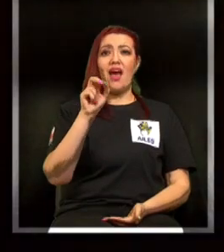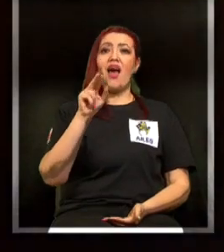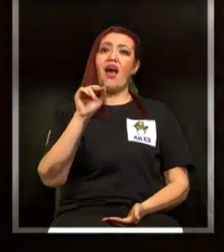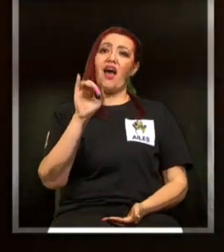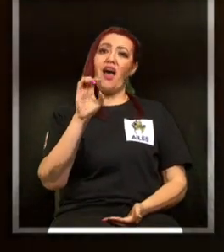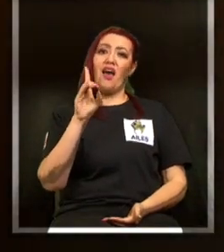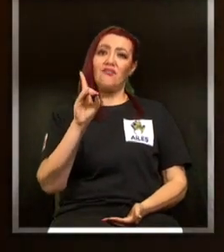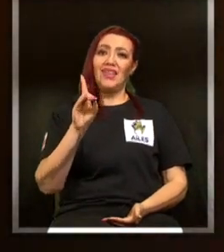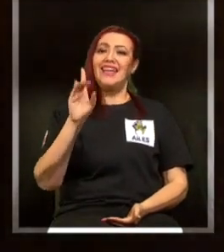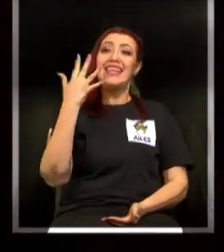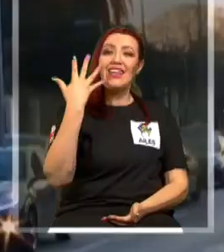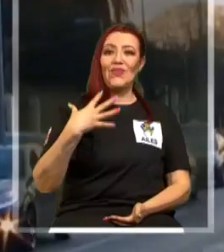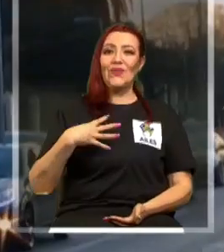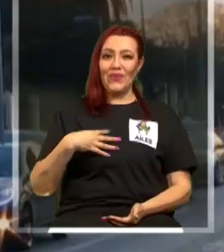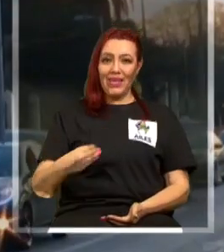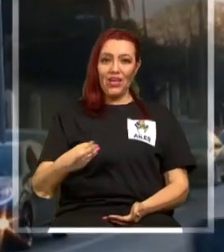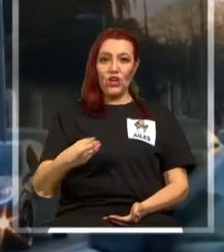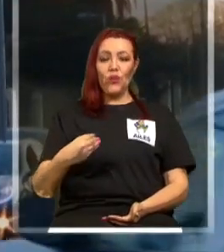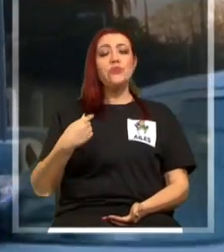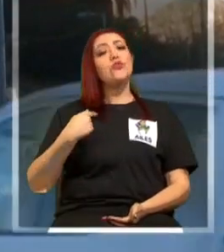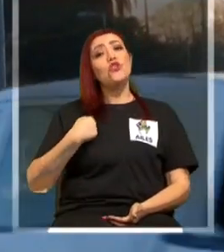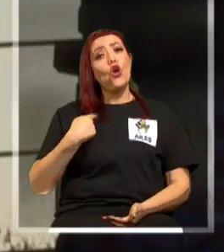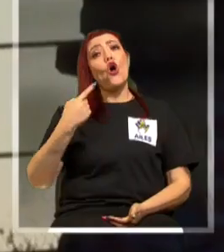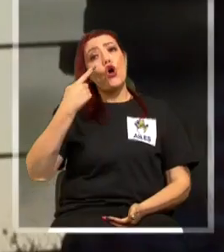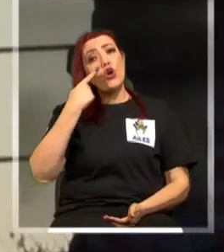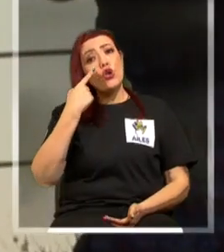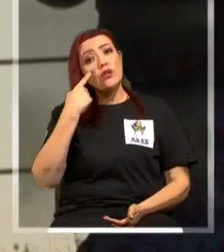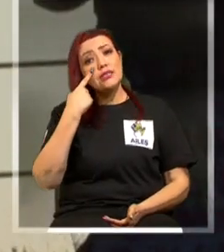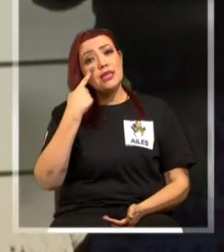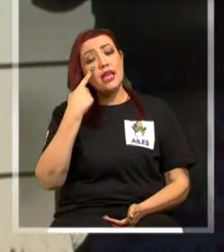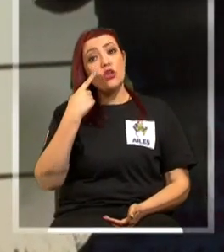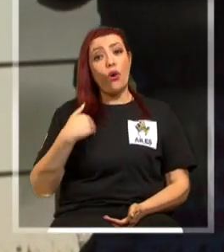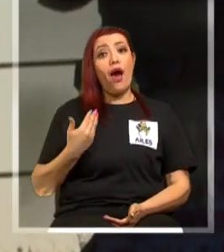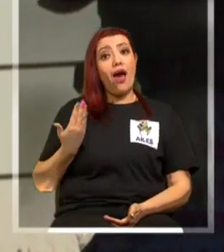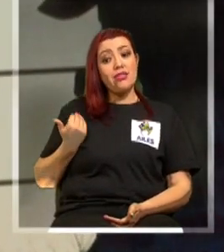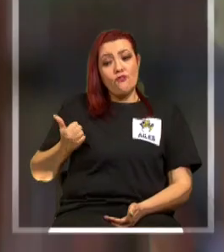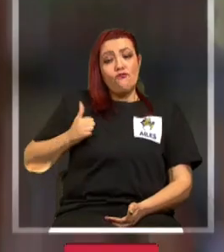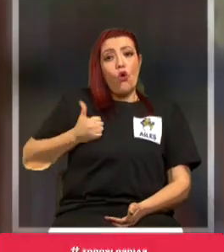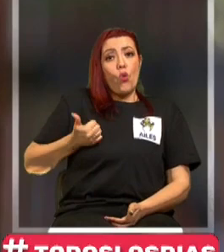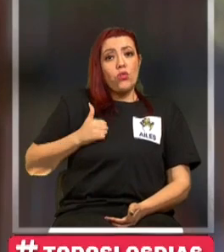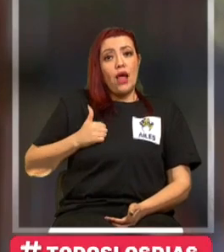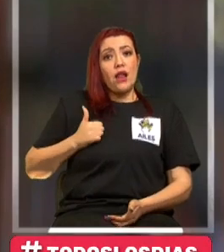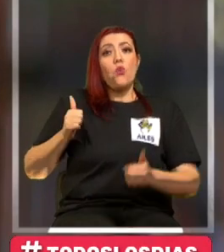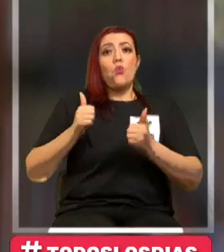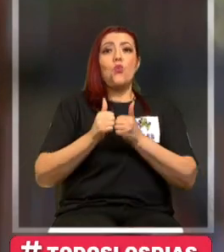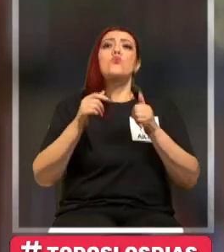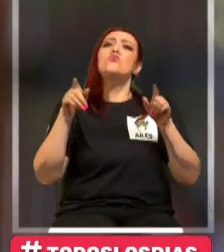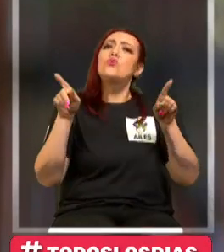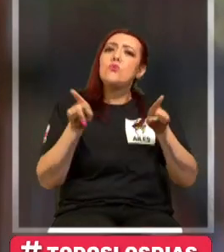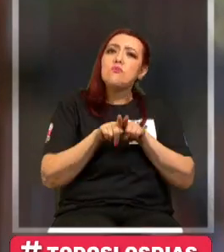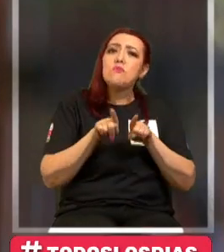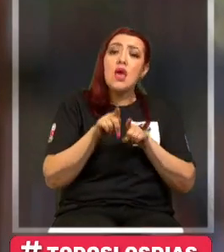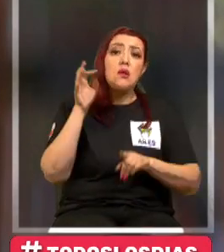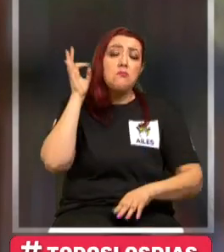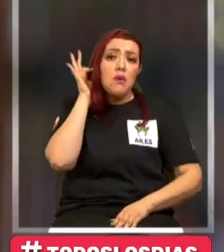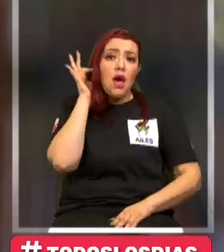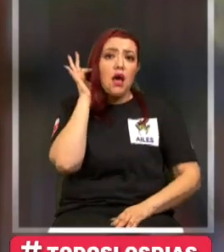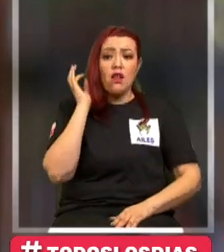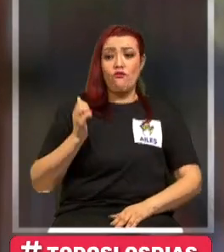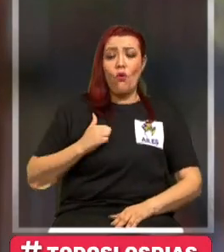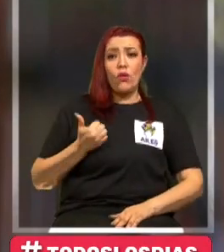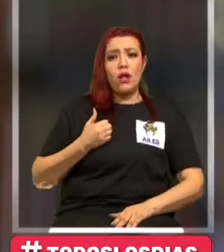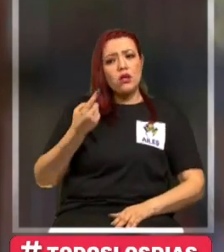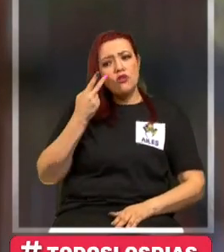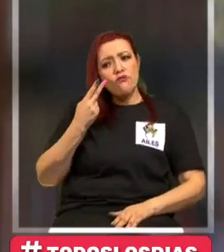fui la primera que conocí a David en el pequeño Cotolengo porque era voluntaria junto con mi hermana. Y David me llamó mucho la atención porque era, a pesar que